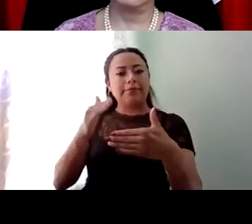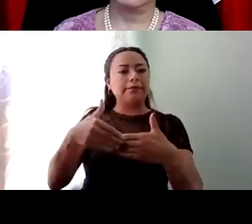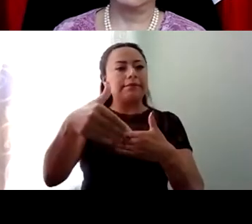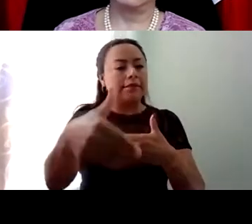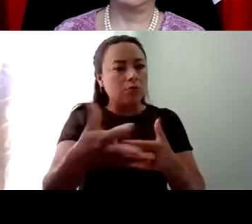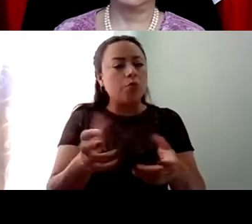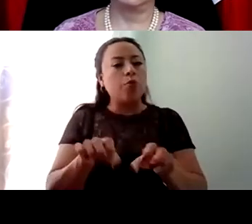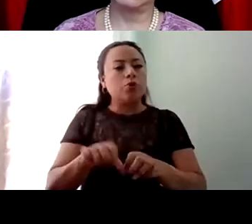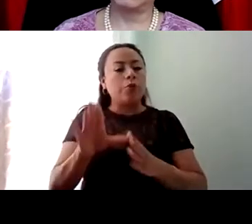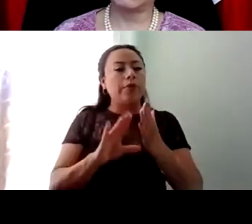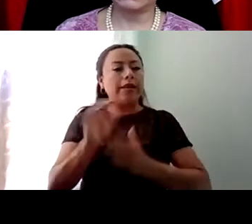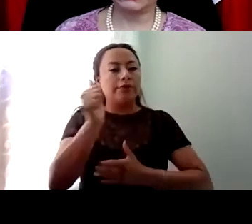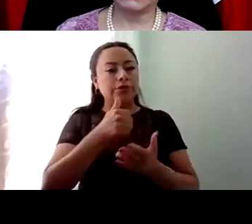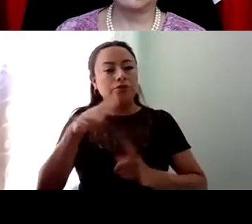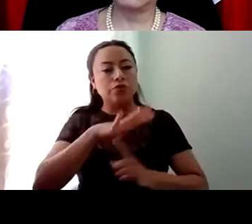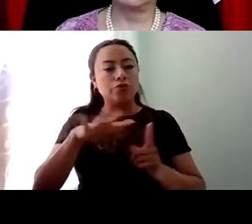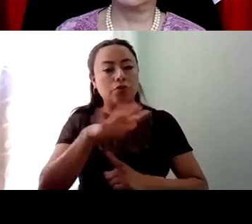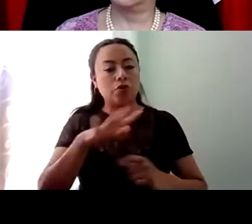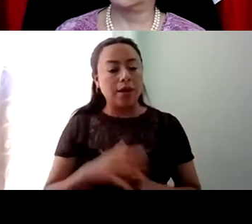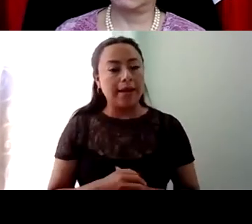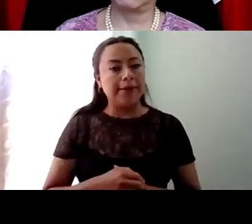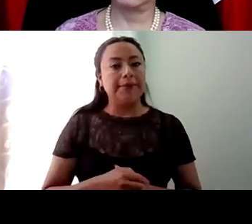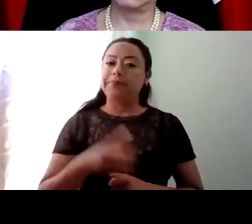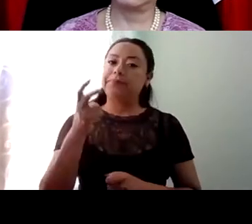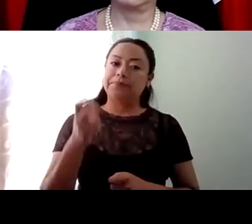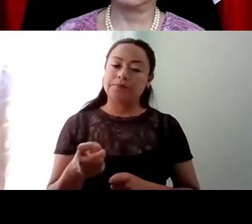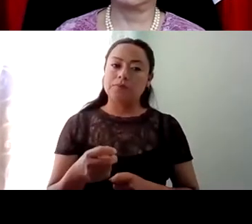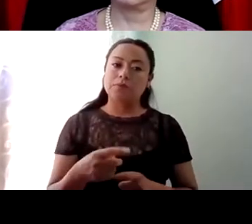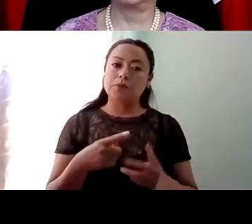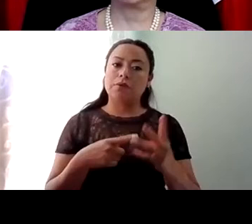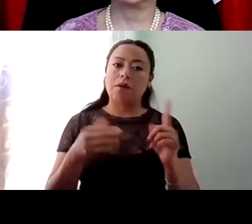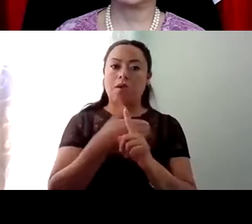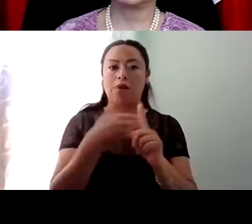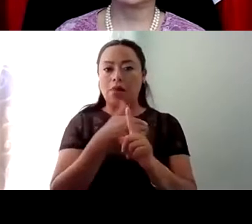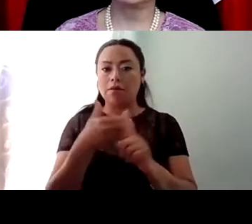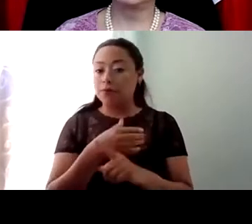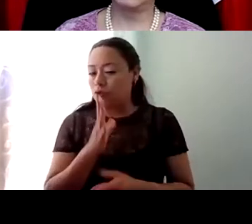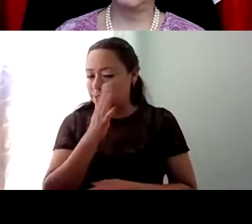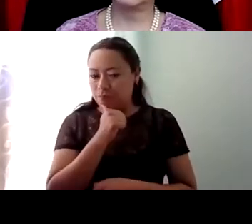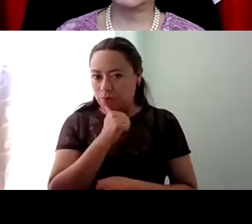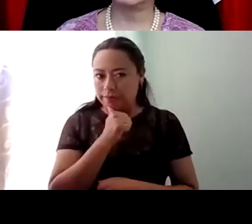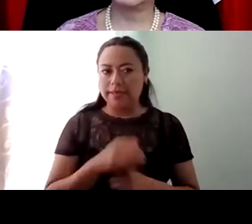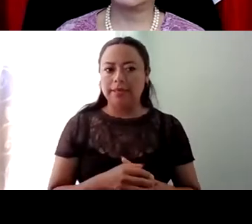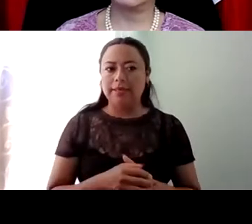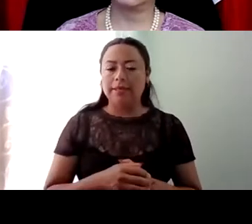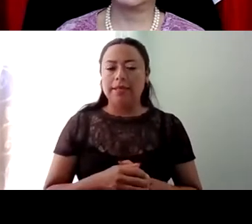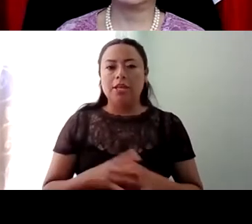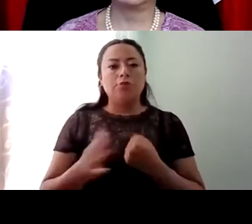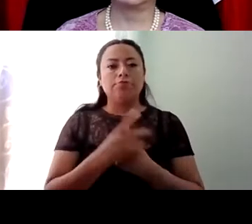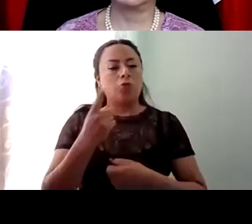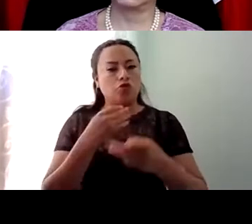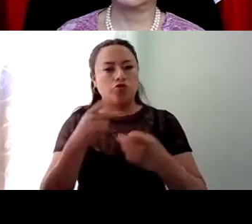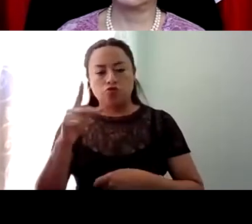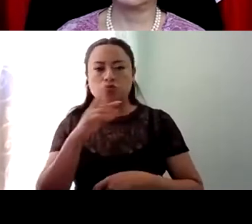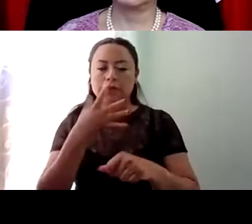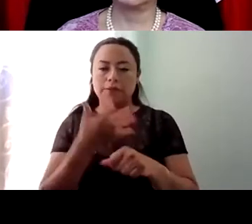local. Y un tema que considero también ineludible preguntarle por los cargos que ha tenido es el